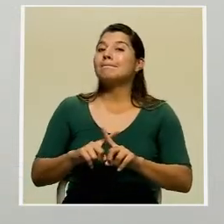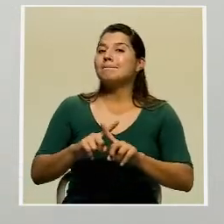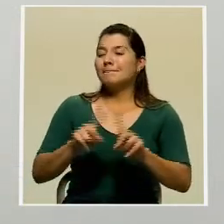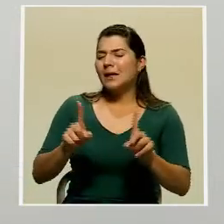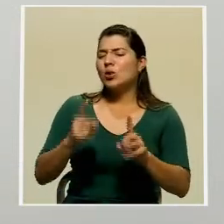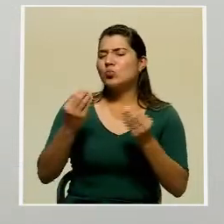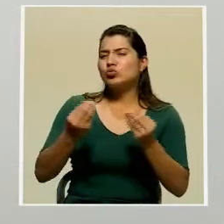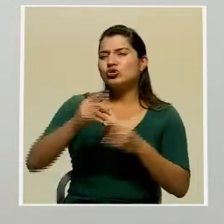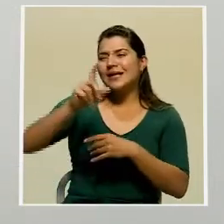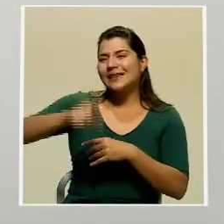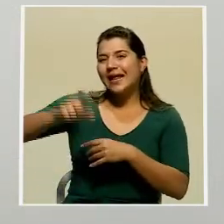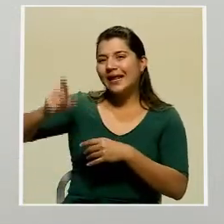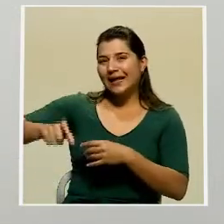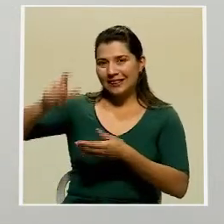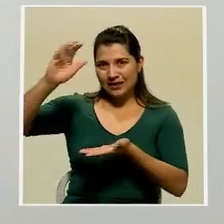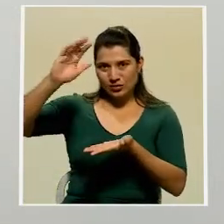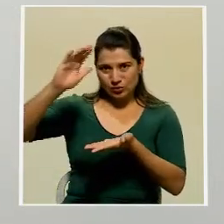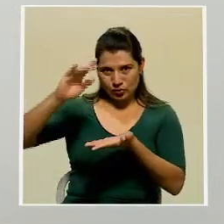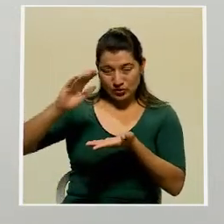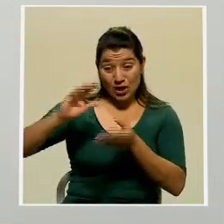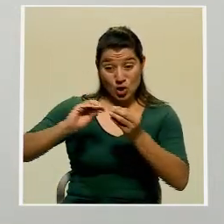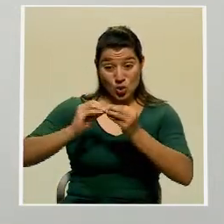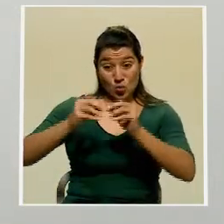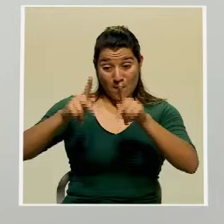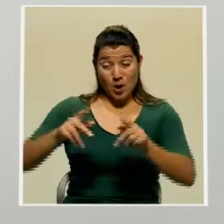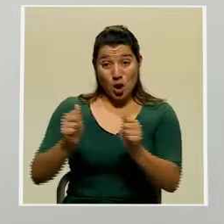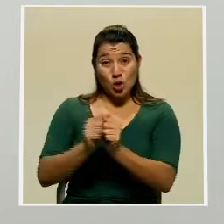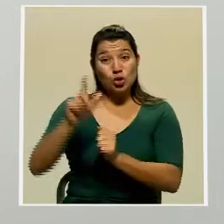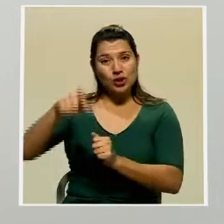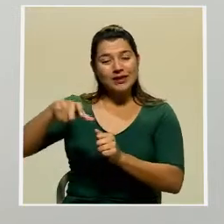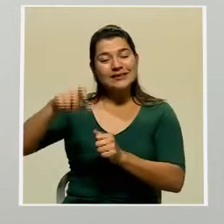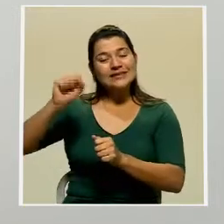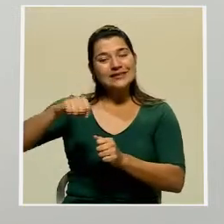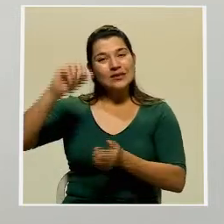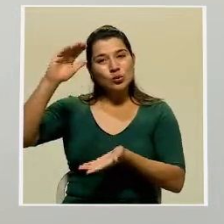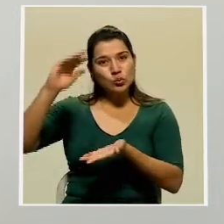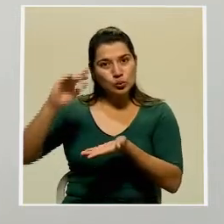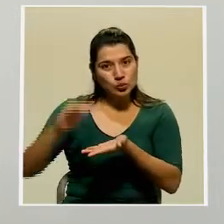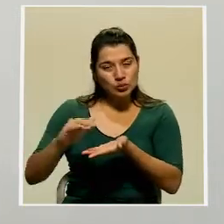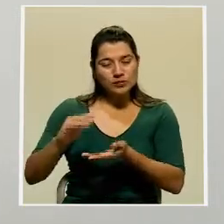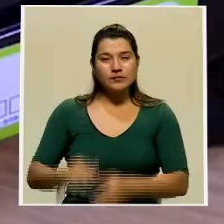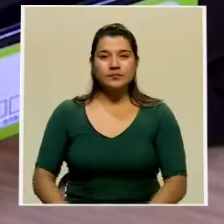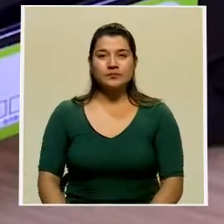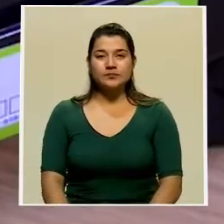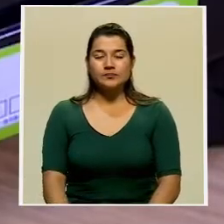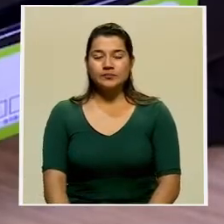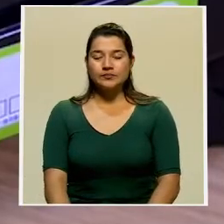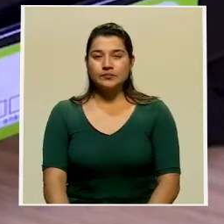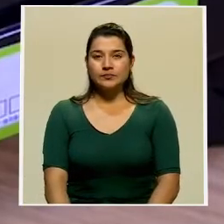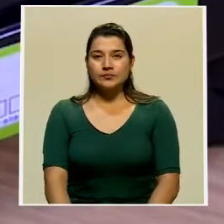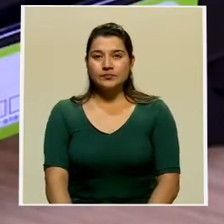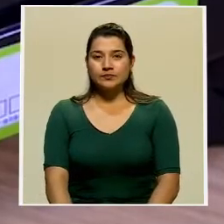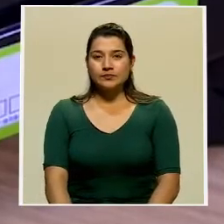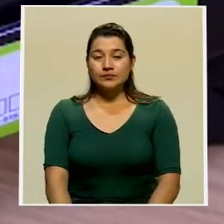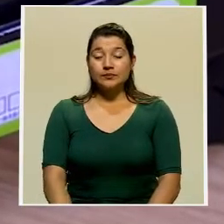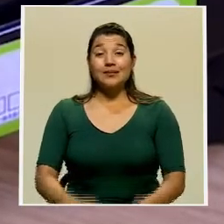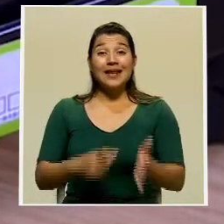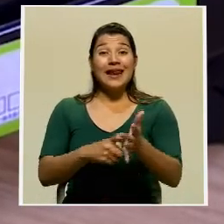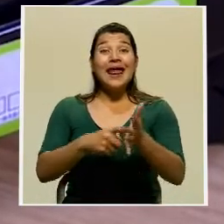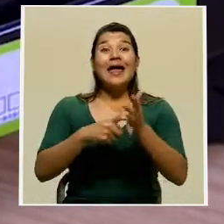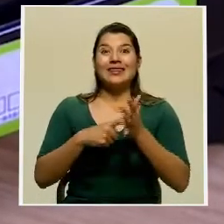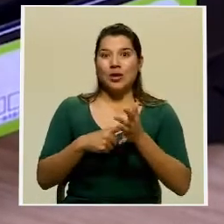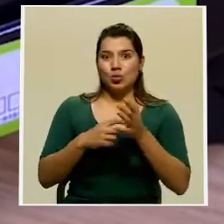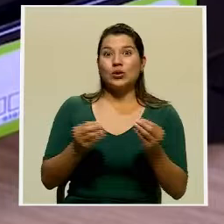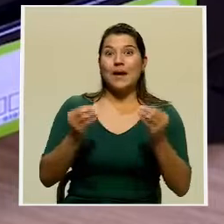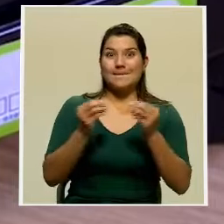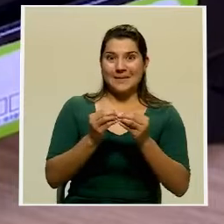1 a 90 días ha aumentado en 0.7 puntos porcentuales. Aunque la deuda aumentó entre